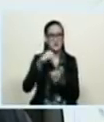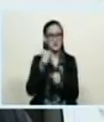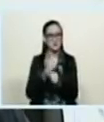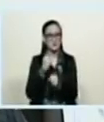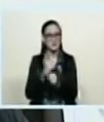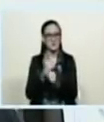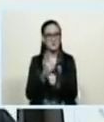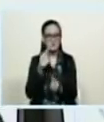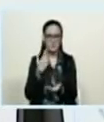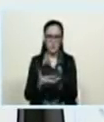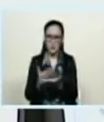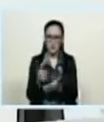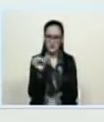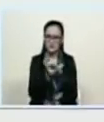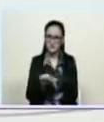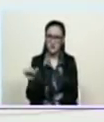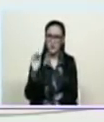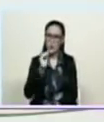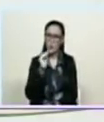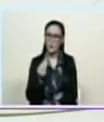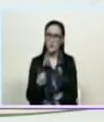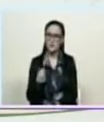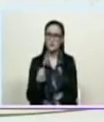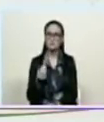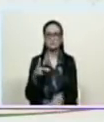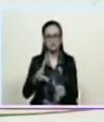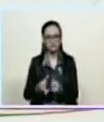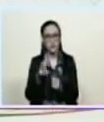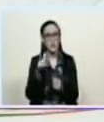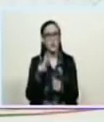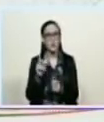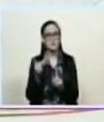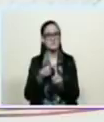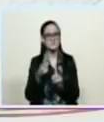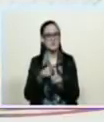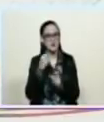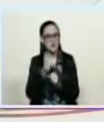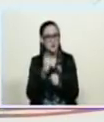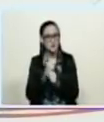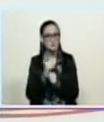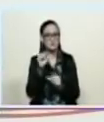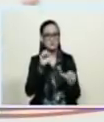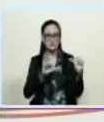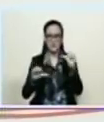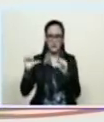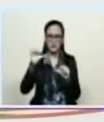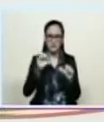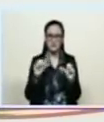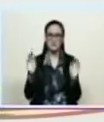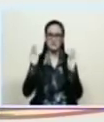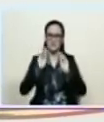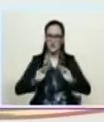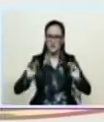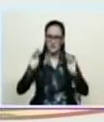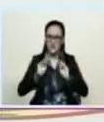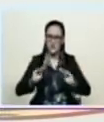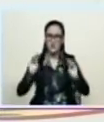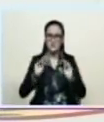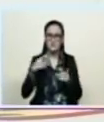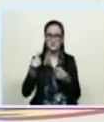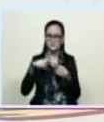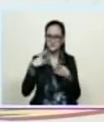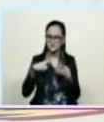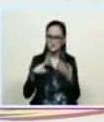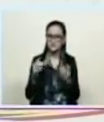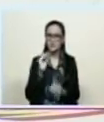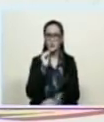proponiendo que en la Semana de la Juventud, presidente, podamos inaugurar una primera granja laboratorio para formar a distintos actores